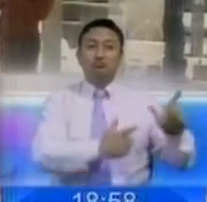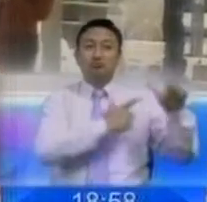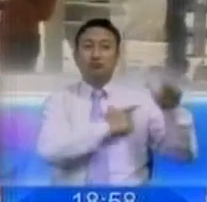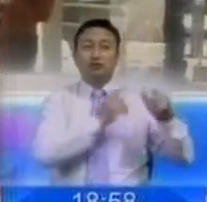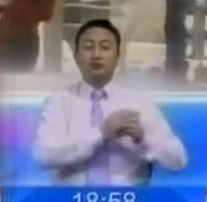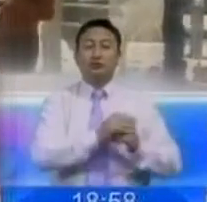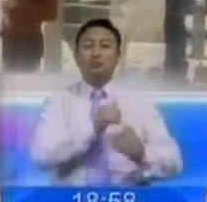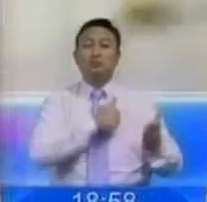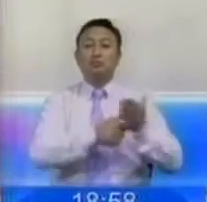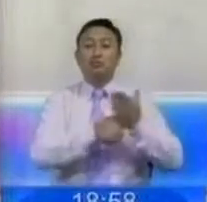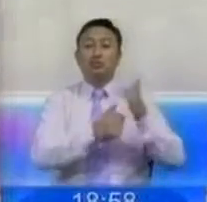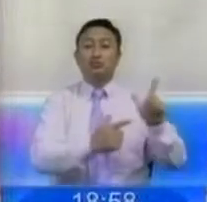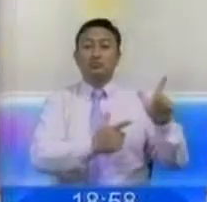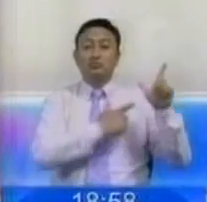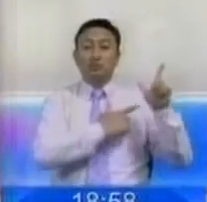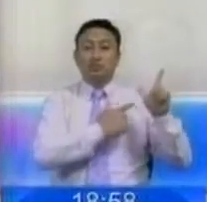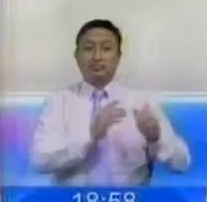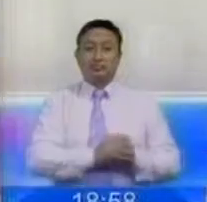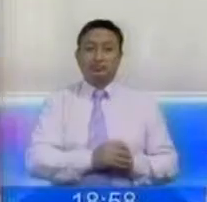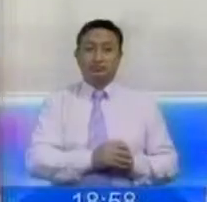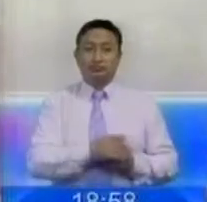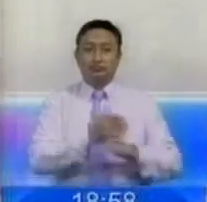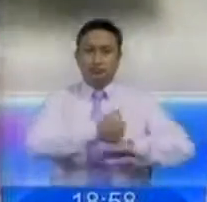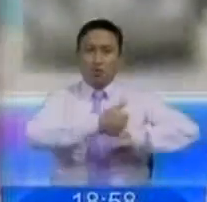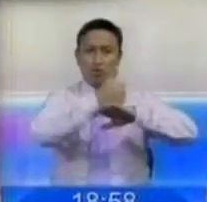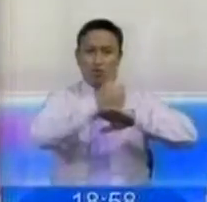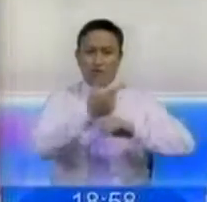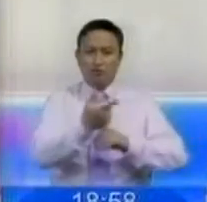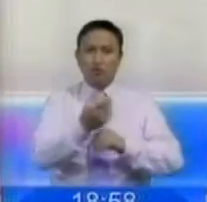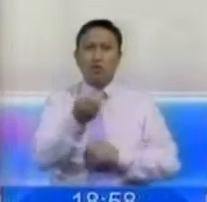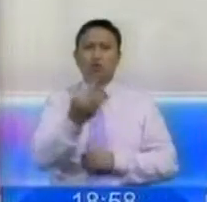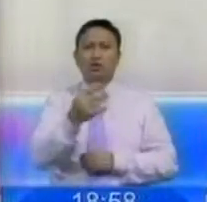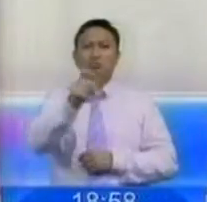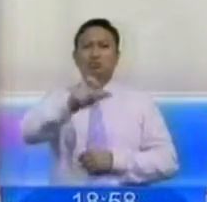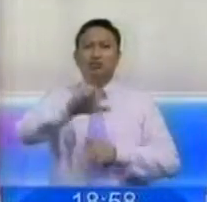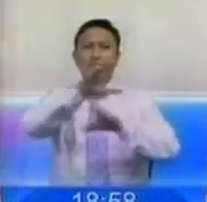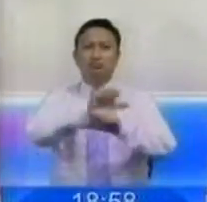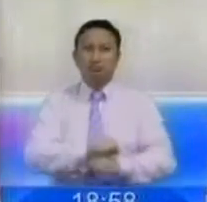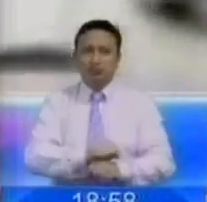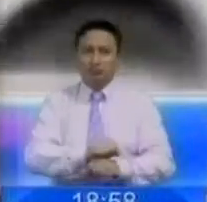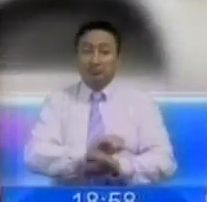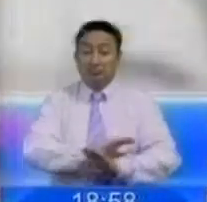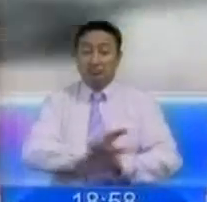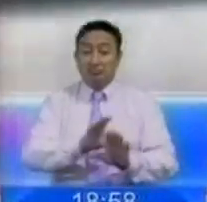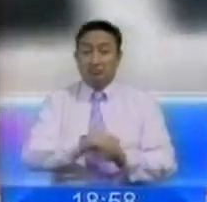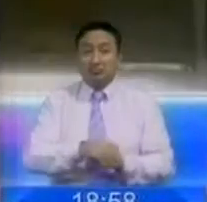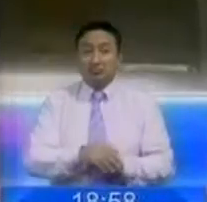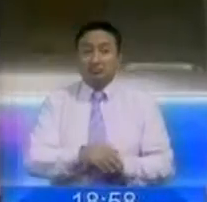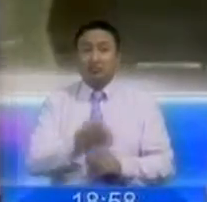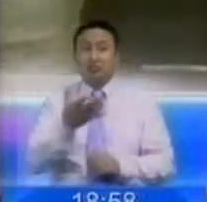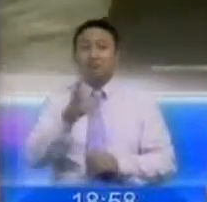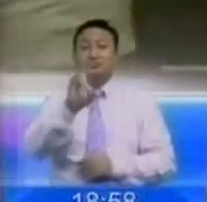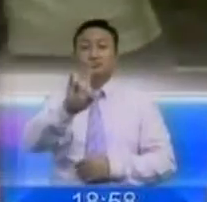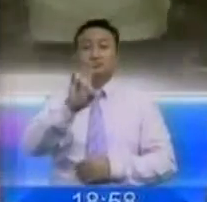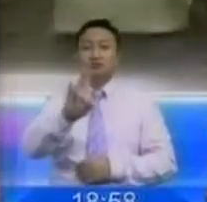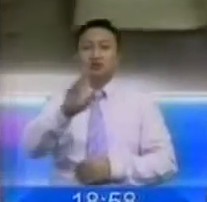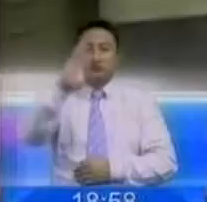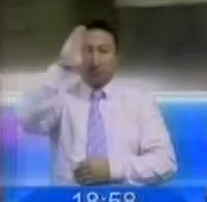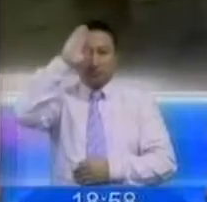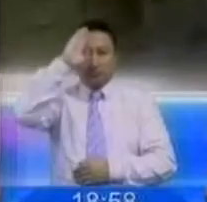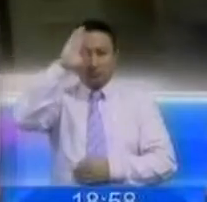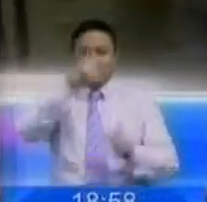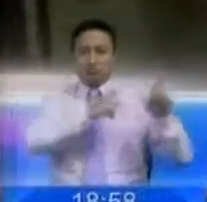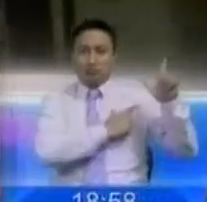en el Ministerio de Defensa. Las autoridades no entregaron la cifra oficial de detenidos. Se conoció extraoficialmente que 7 militares en servicio